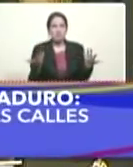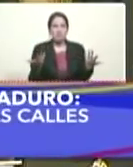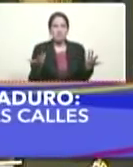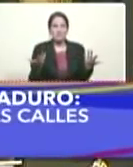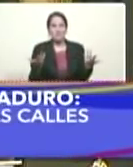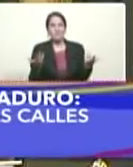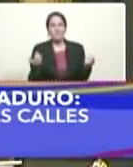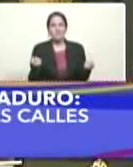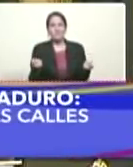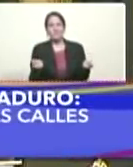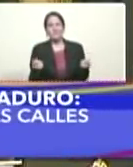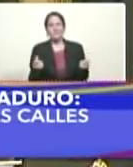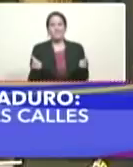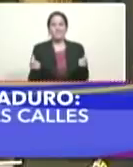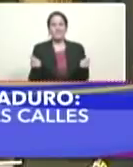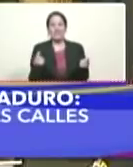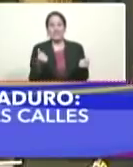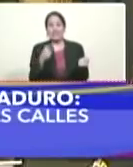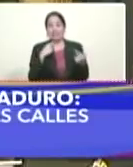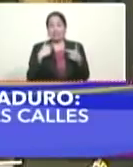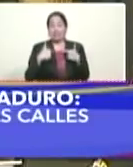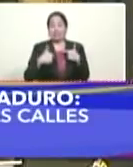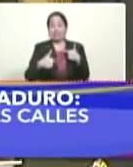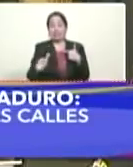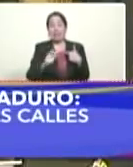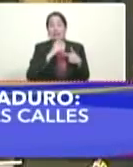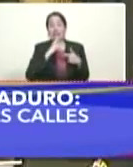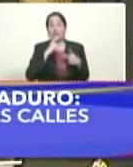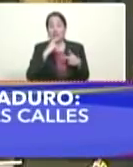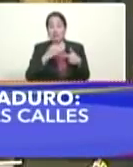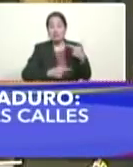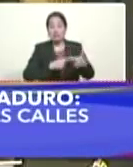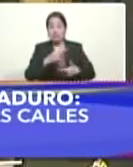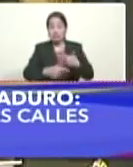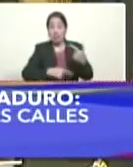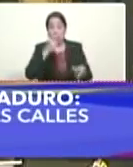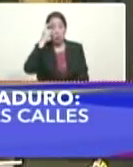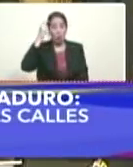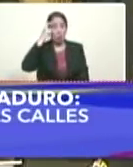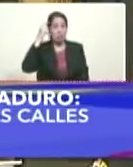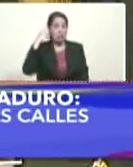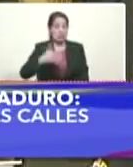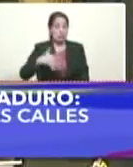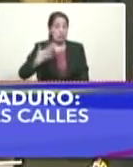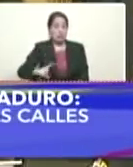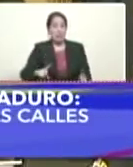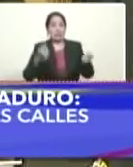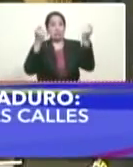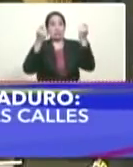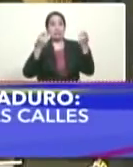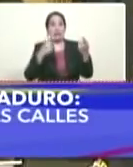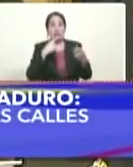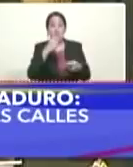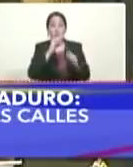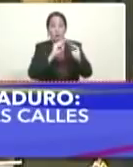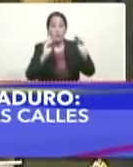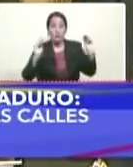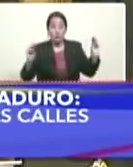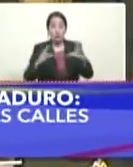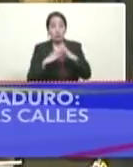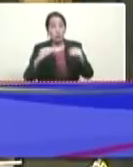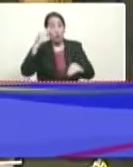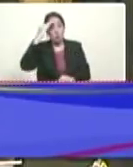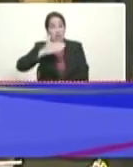con crudeza para varios días se lo dije a todos los compañeros del alto mando político militar de la revolución le